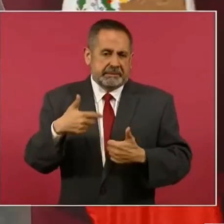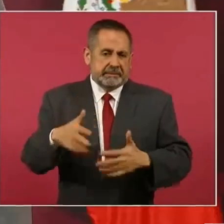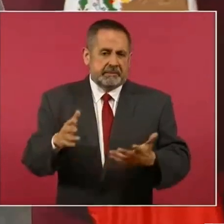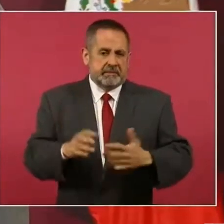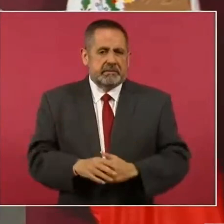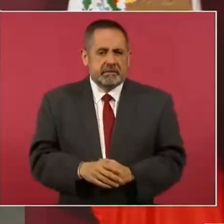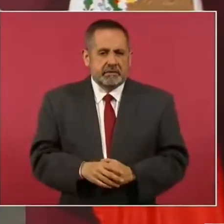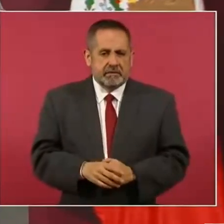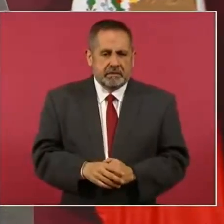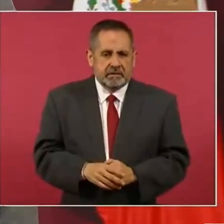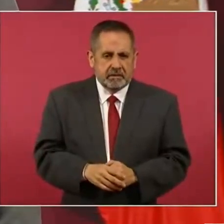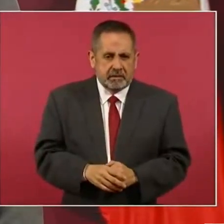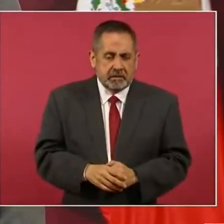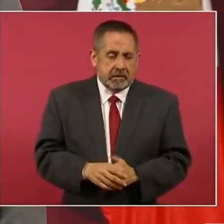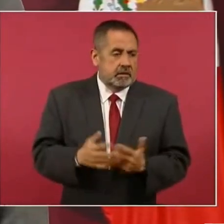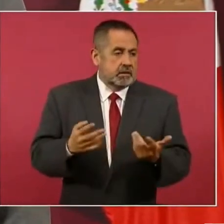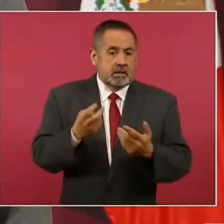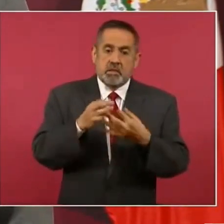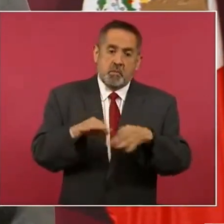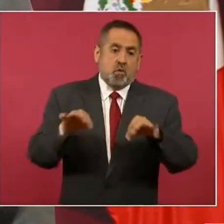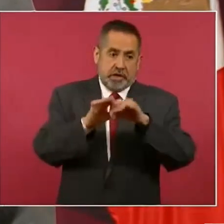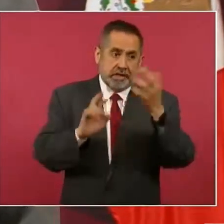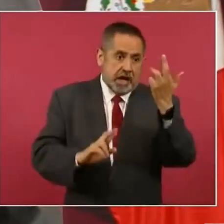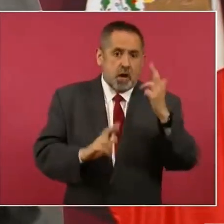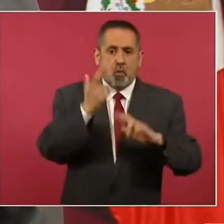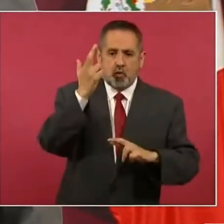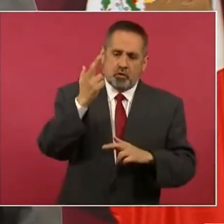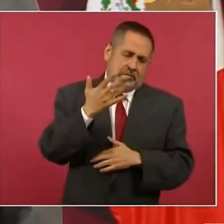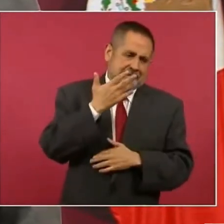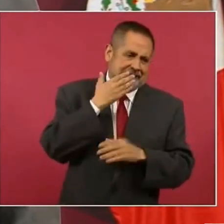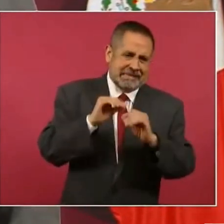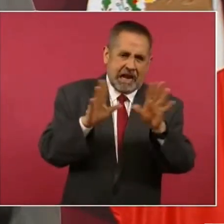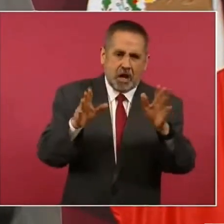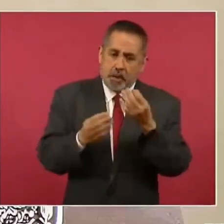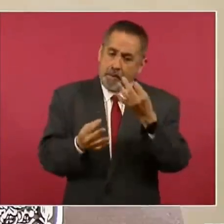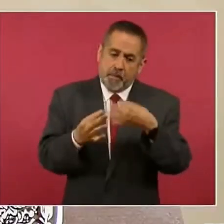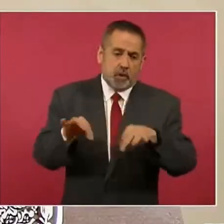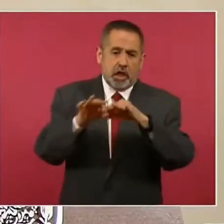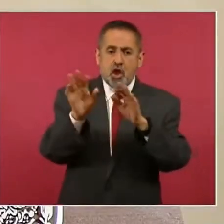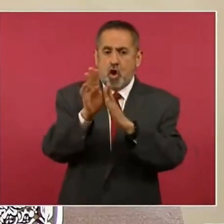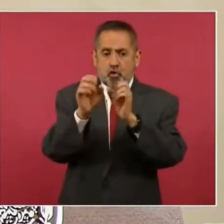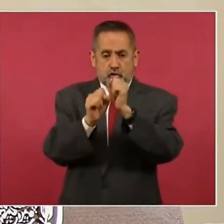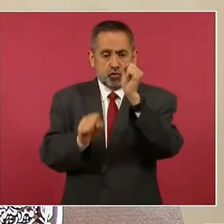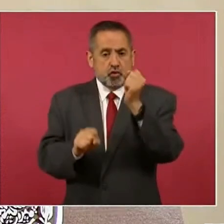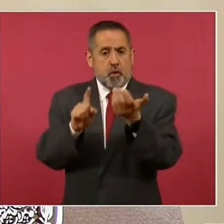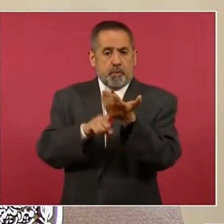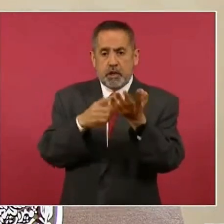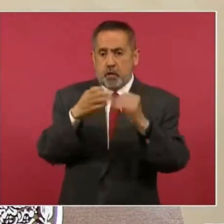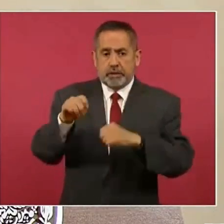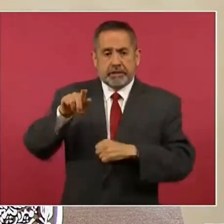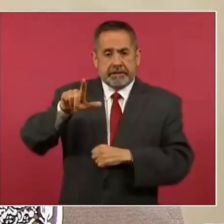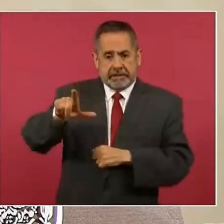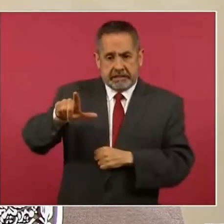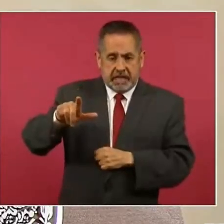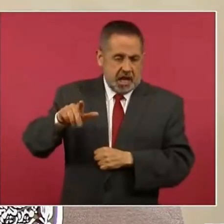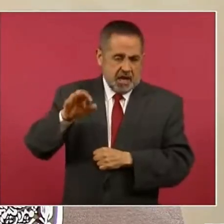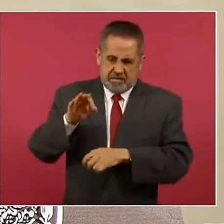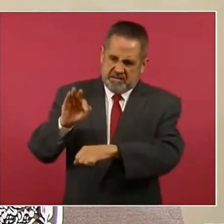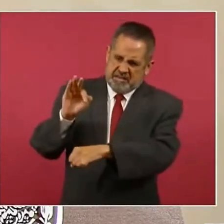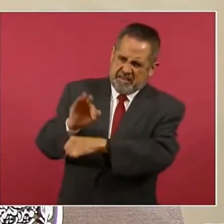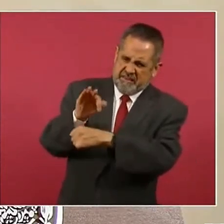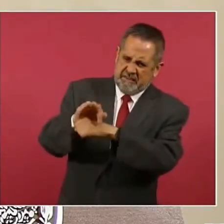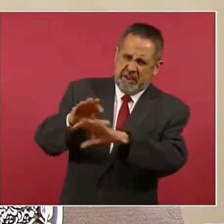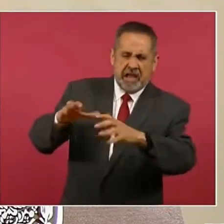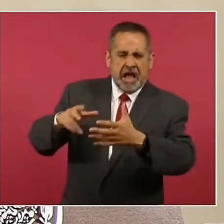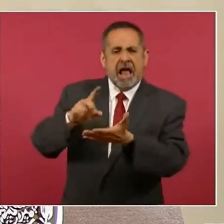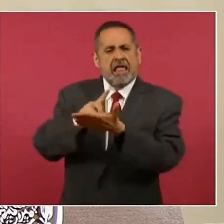¿Cómo no va a ser importante la revolución? ¿Cómo no va a ser importante la Constitución del 17? La defensa de